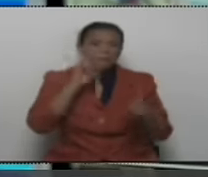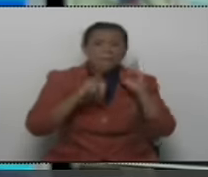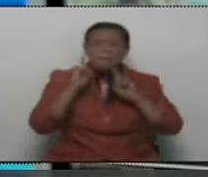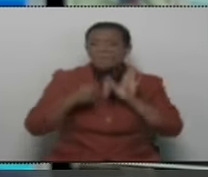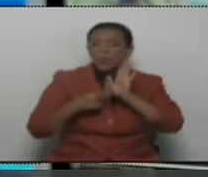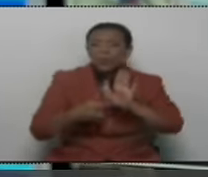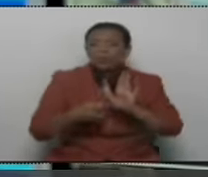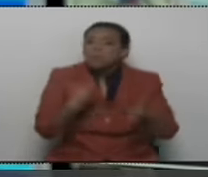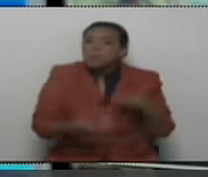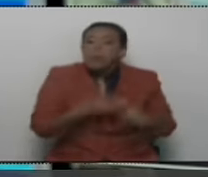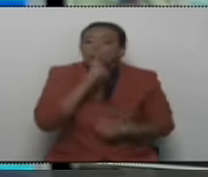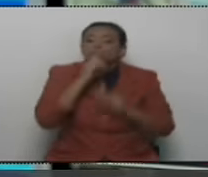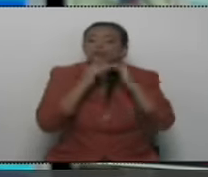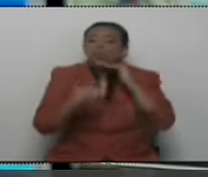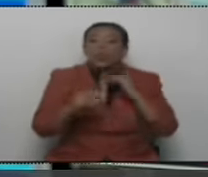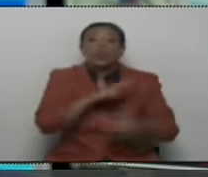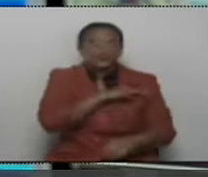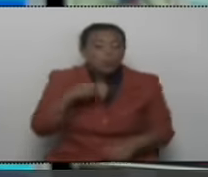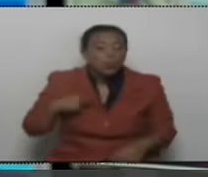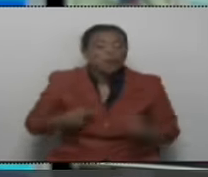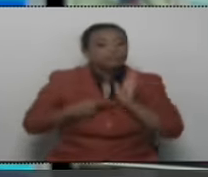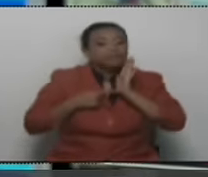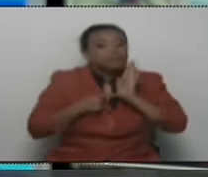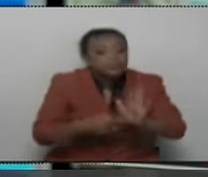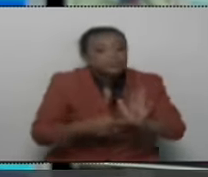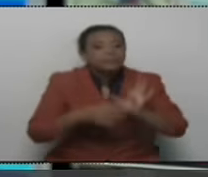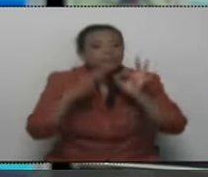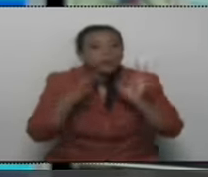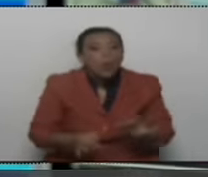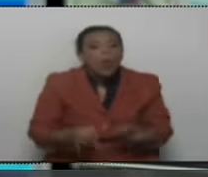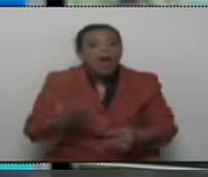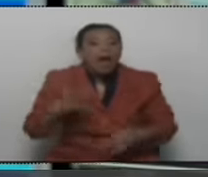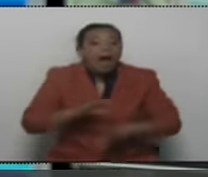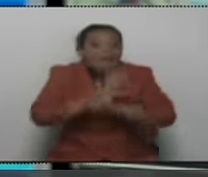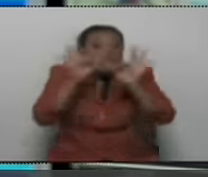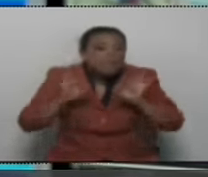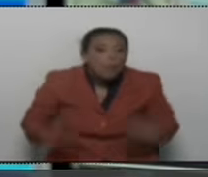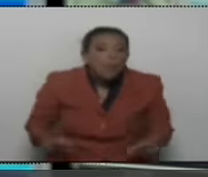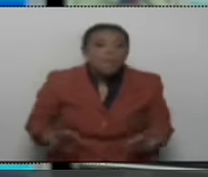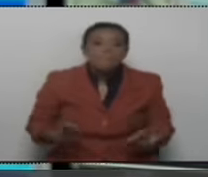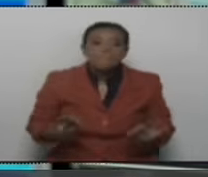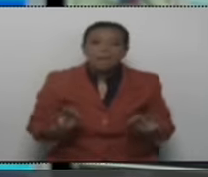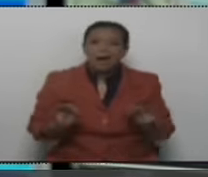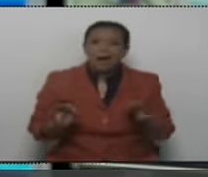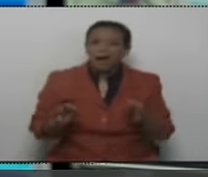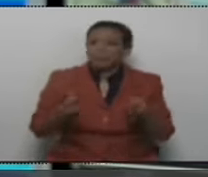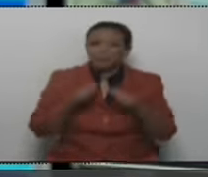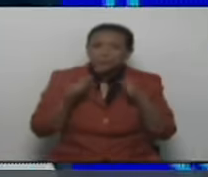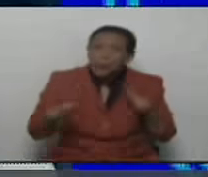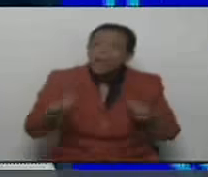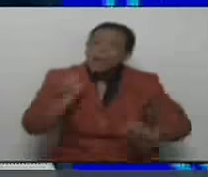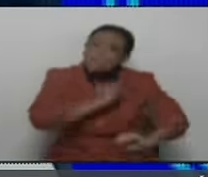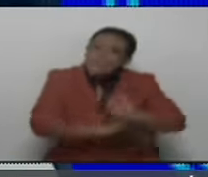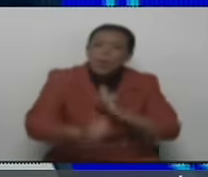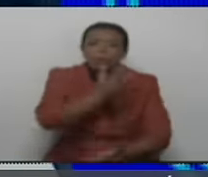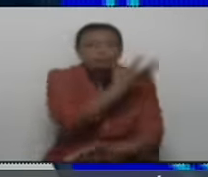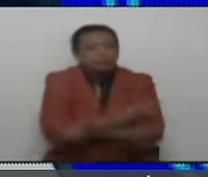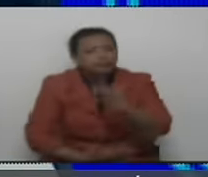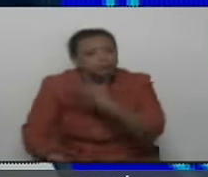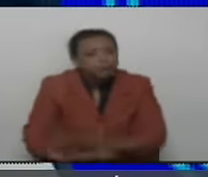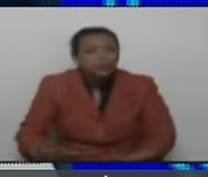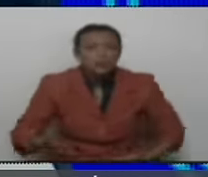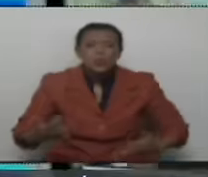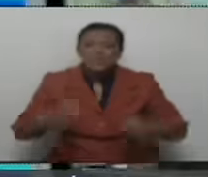siguieron adelante. Nosotros hacemos esto porque pensamos que de alguna manera puede ser disuasivo para evitar derramamiento de sangre. Se